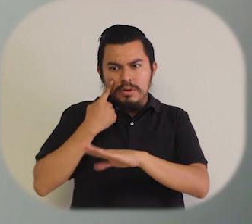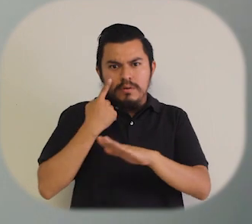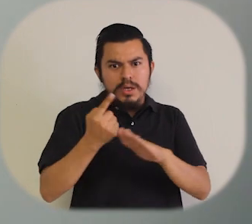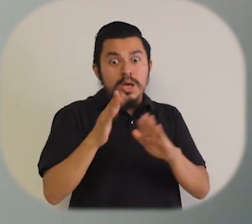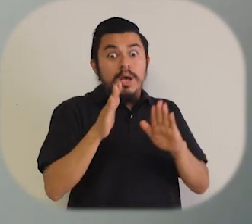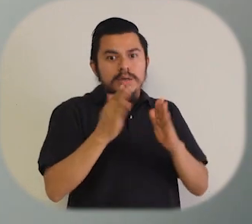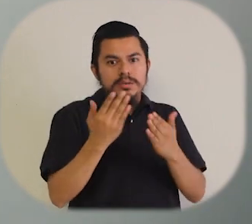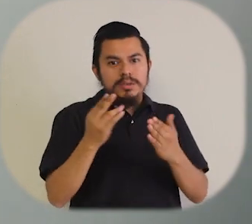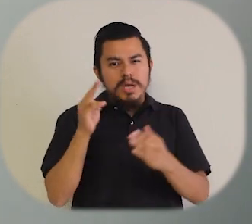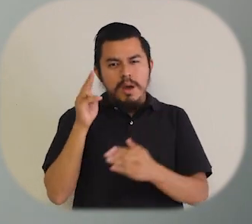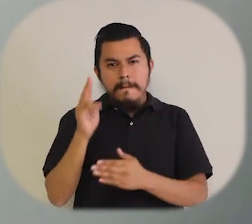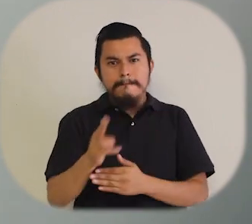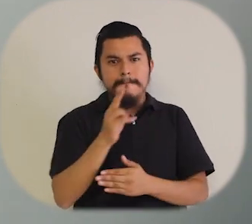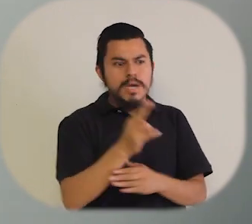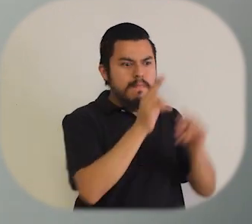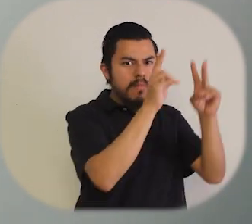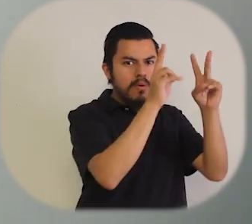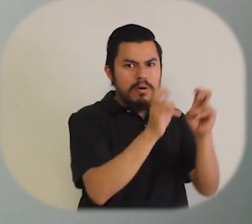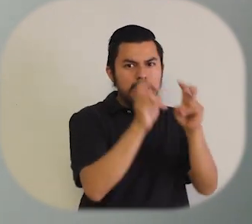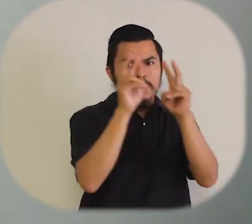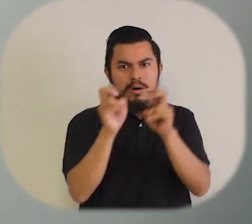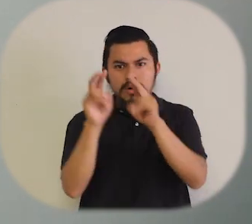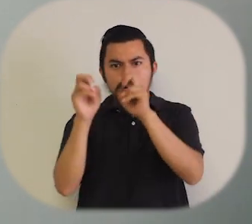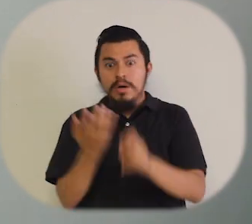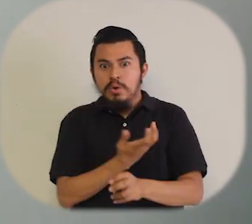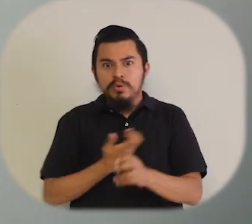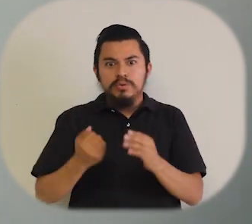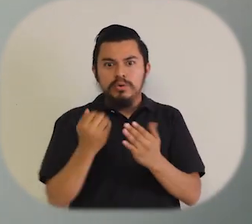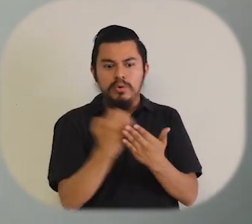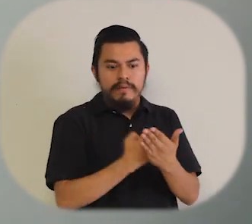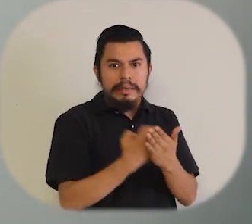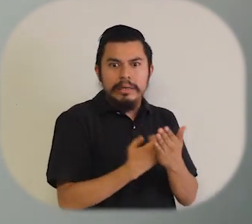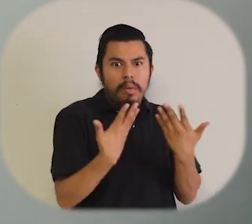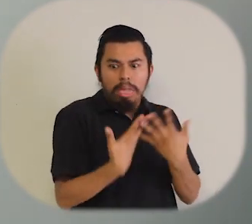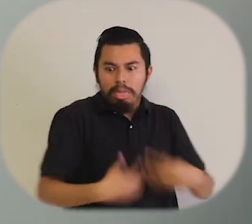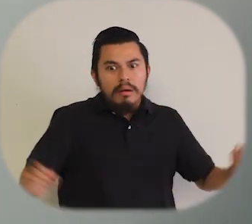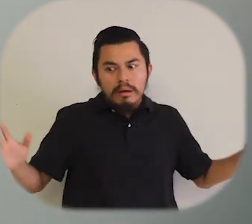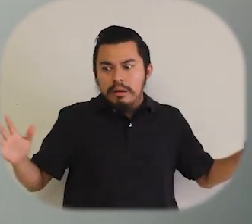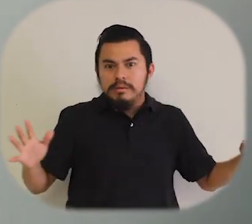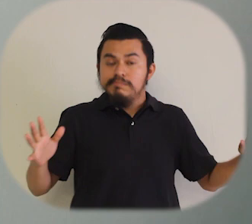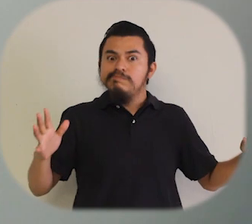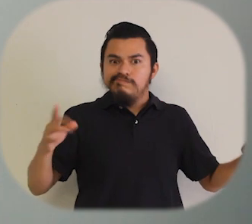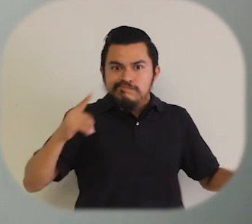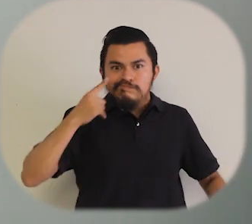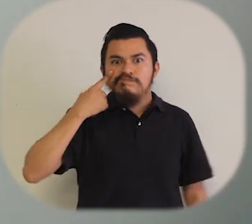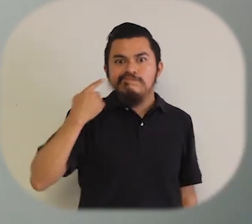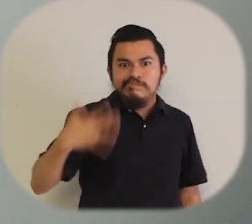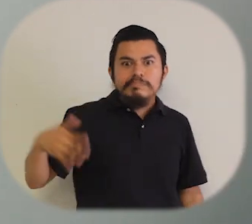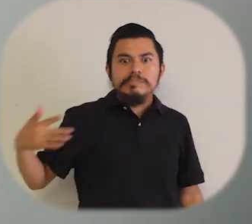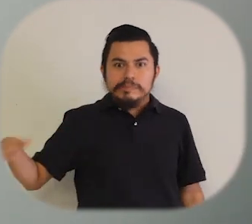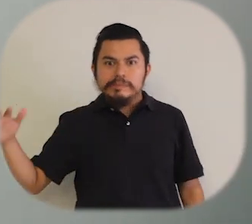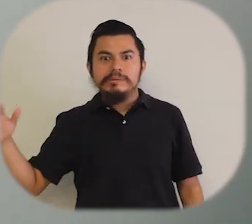esto, entonces es algo más grave de lo que pensamos. Debemos de confirmarlo.